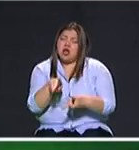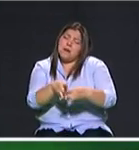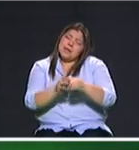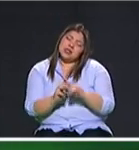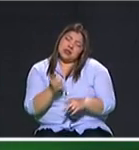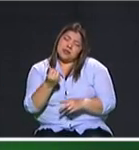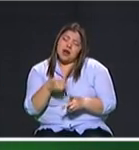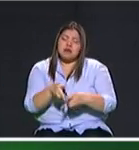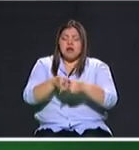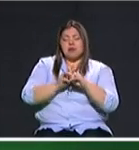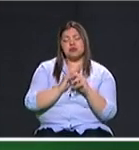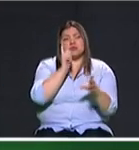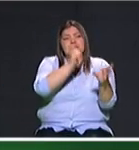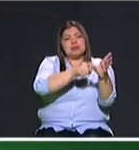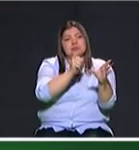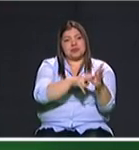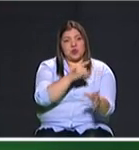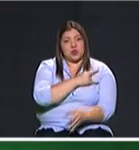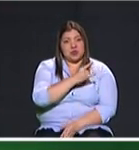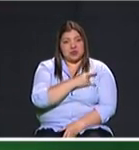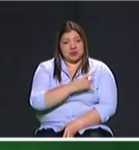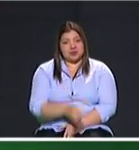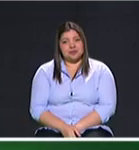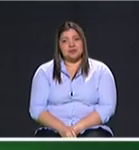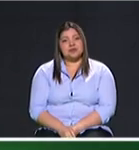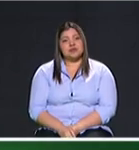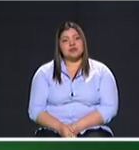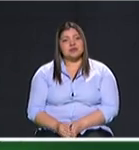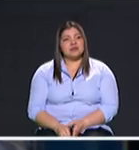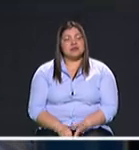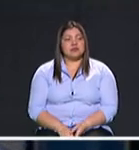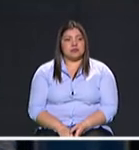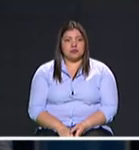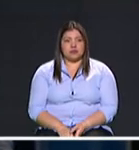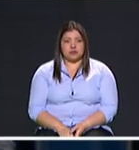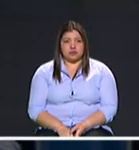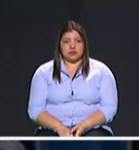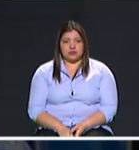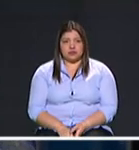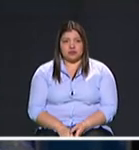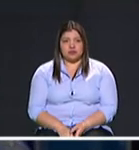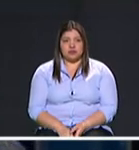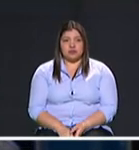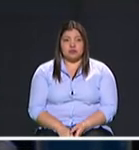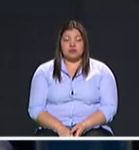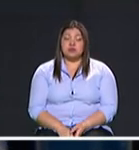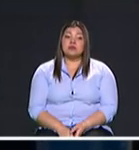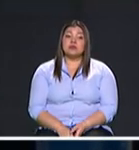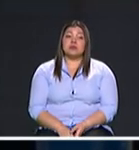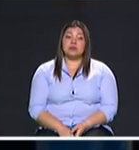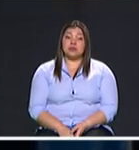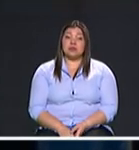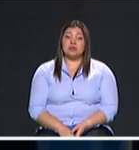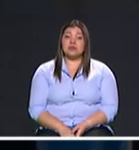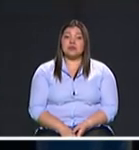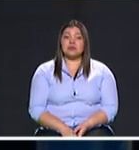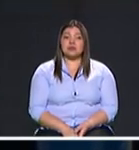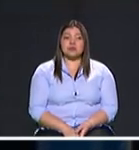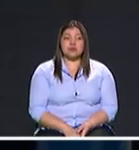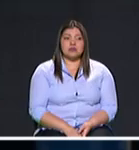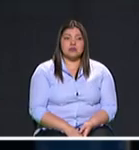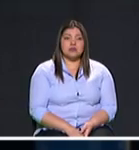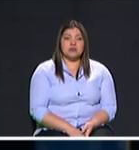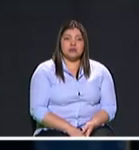la respuesta de un minuto con el candidato juan david balderrama lo escuchamos esa apuesta nuestra está en tres pilares